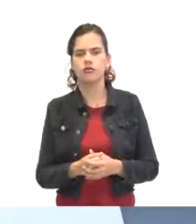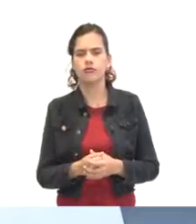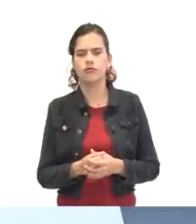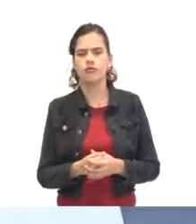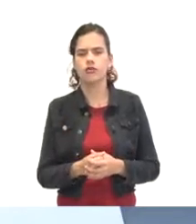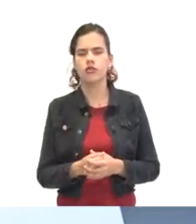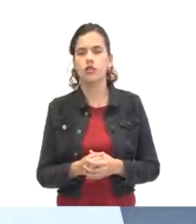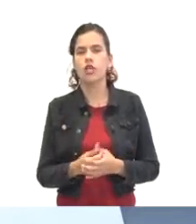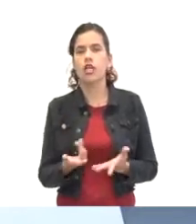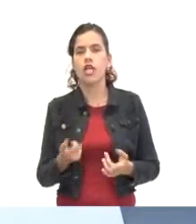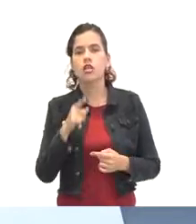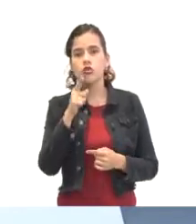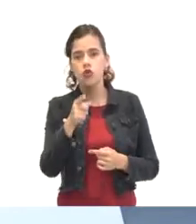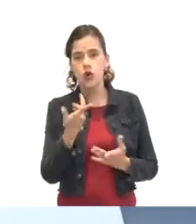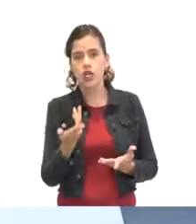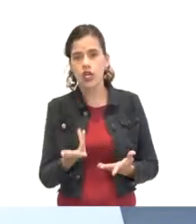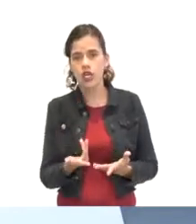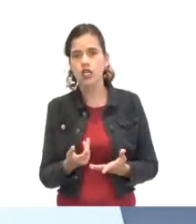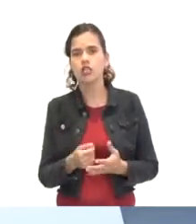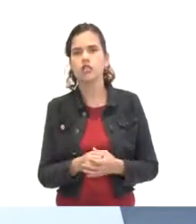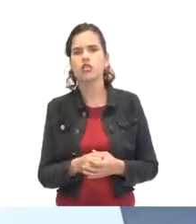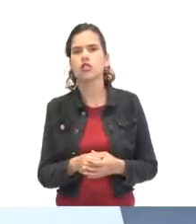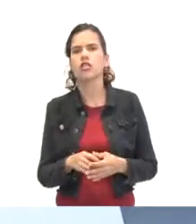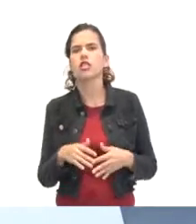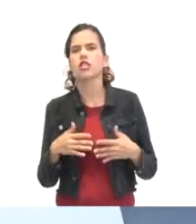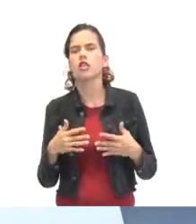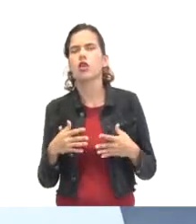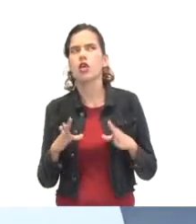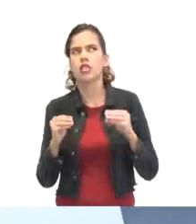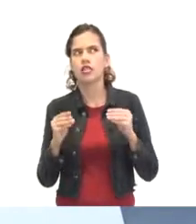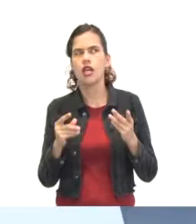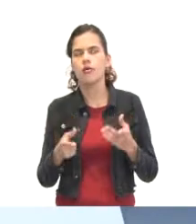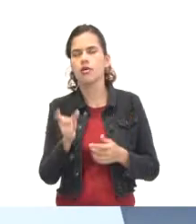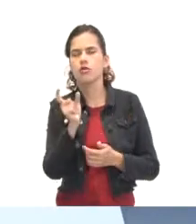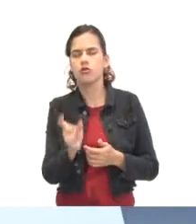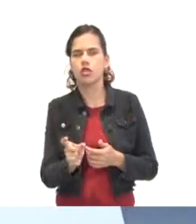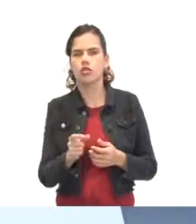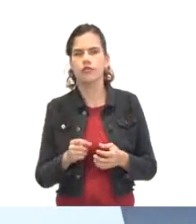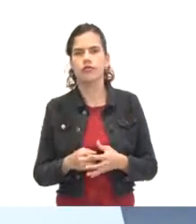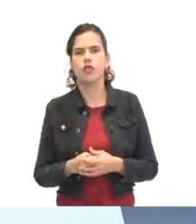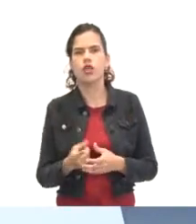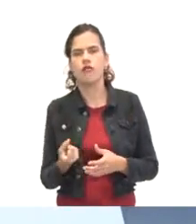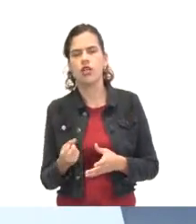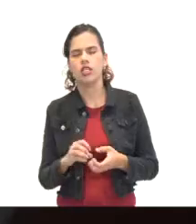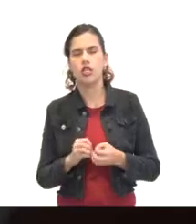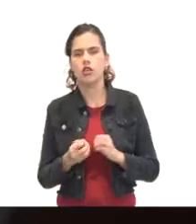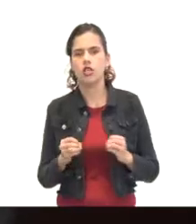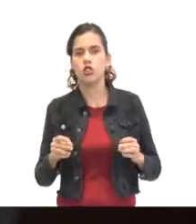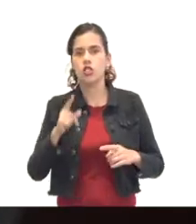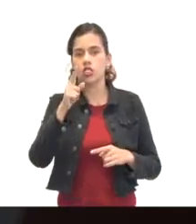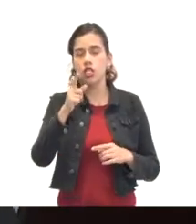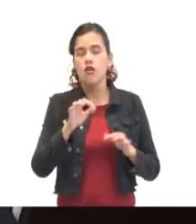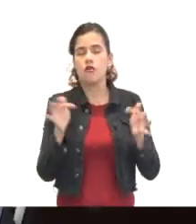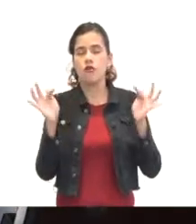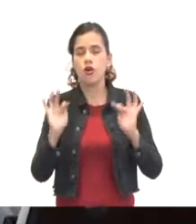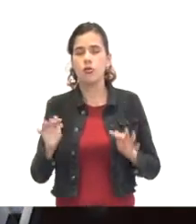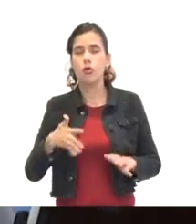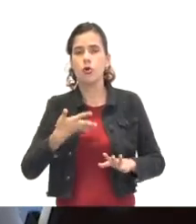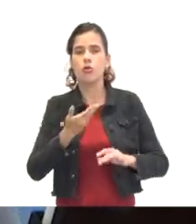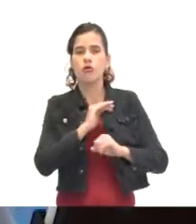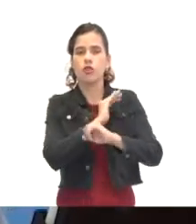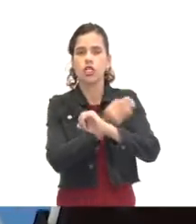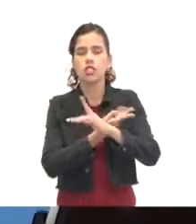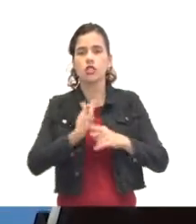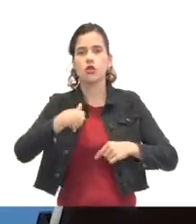pelota. Entonces decimos que ese es el predicado. Y de esta manera podemos afianzar con nuestras niñas y con